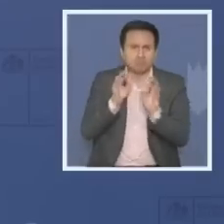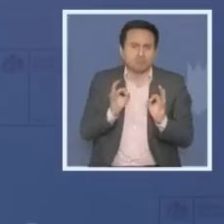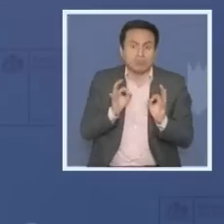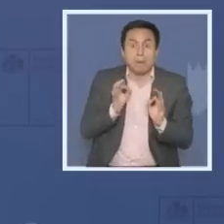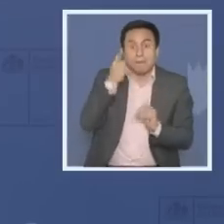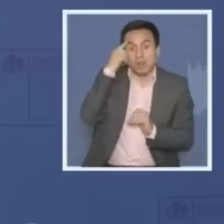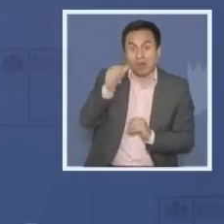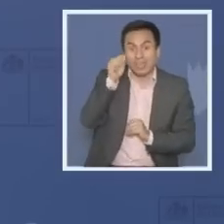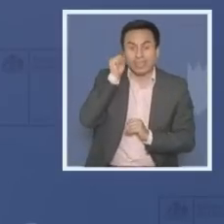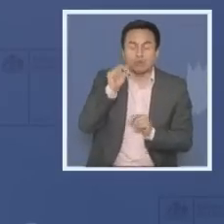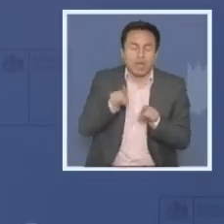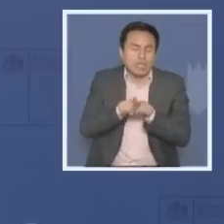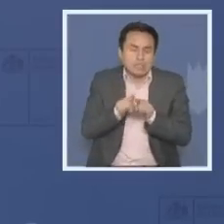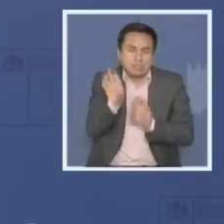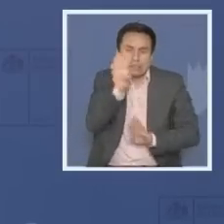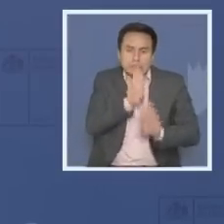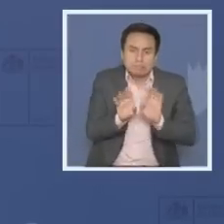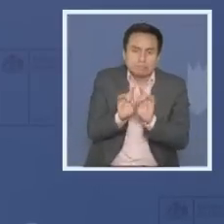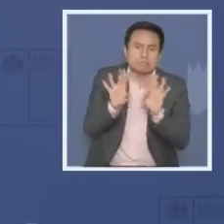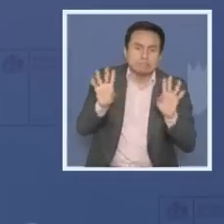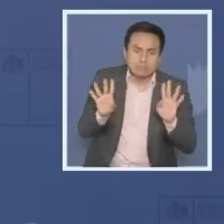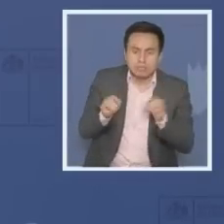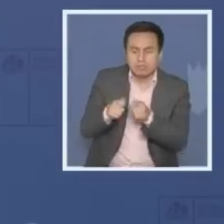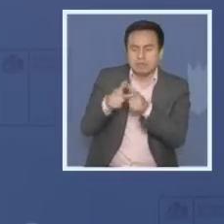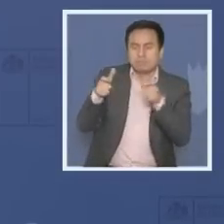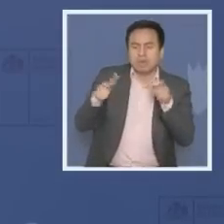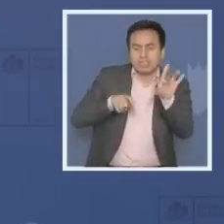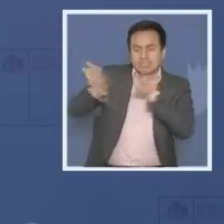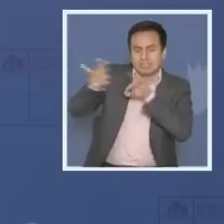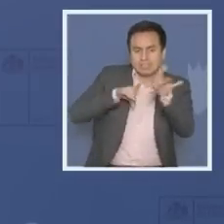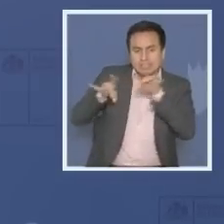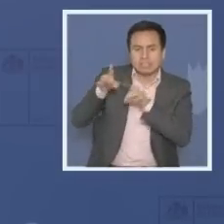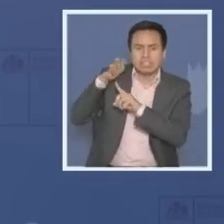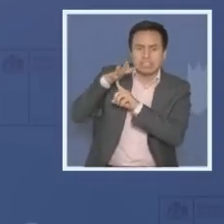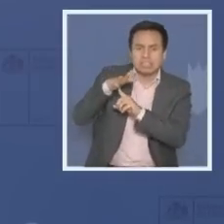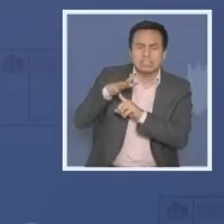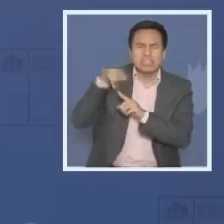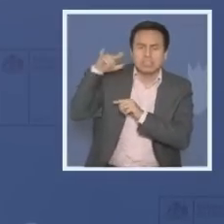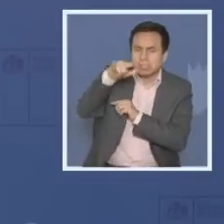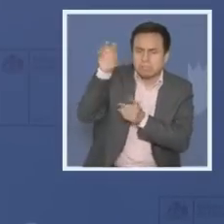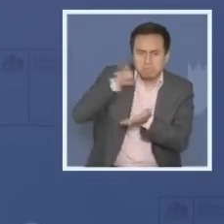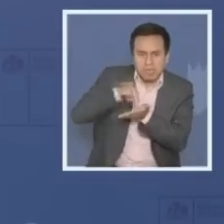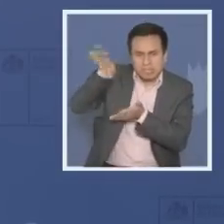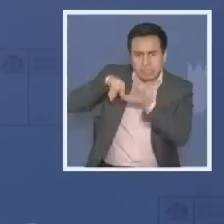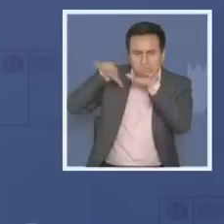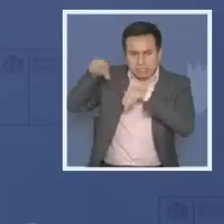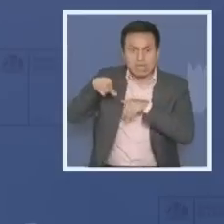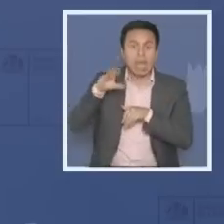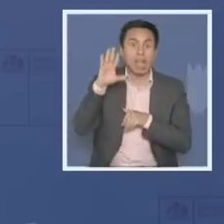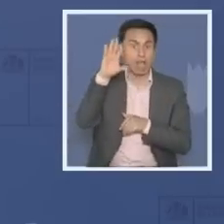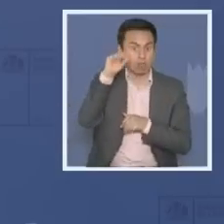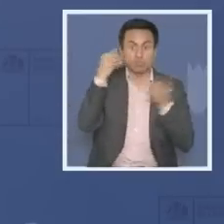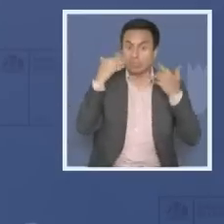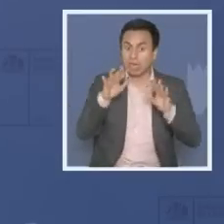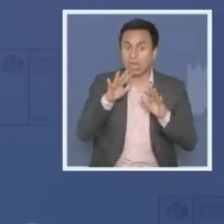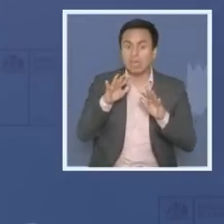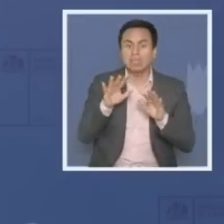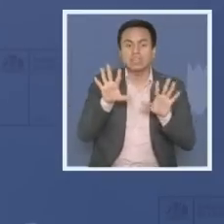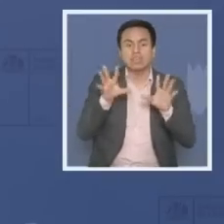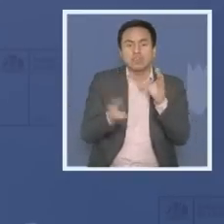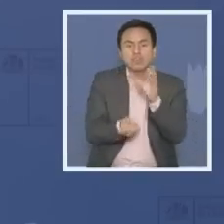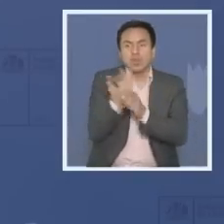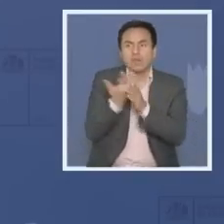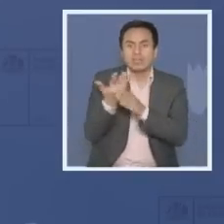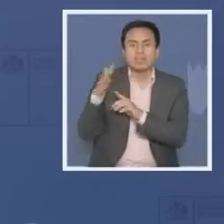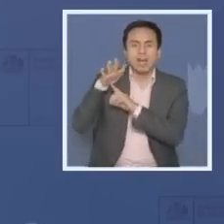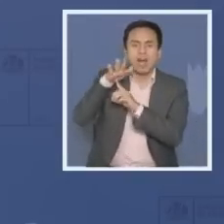ayer, como precaución, se decidió expandir esta capacidad que tenemos de naves, y en el transcurso de la noche ya se han levantado 10 nuevas